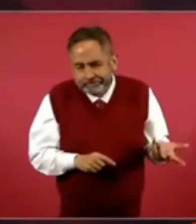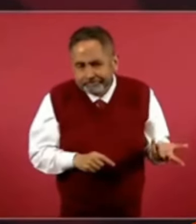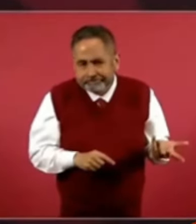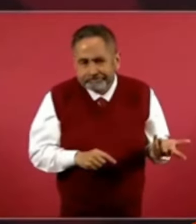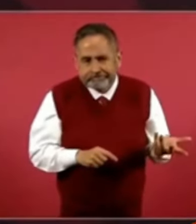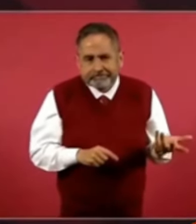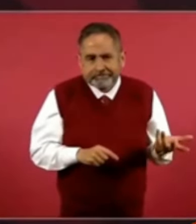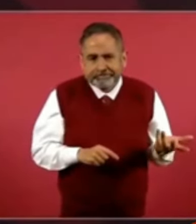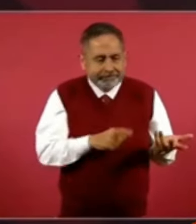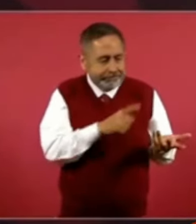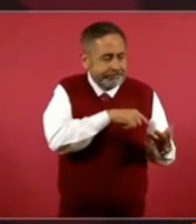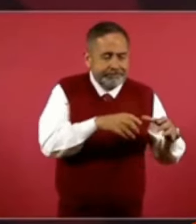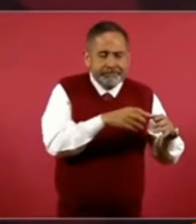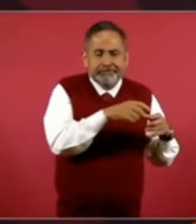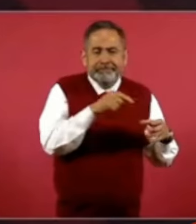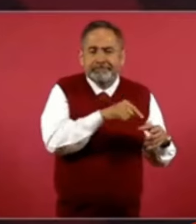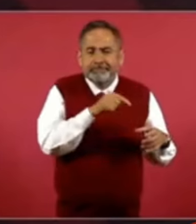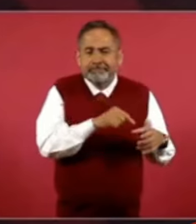necesariamente